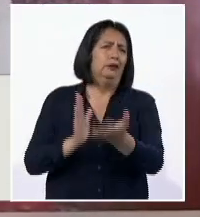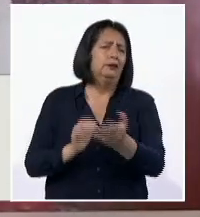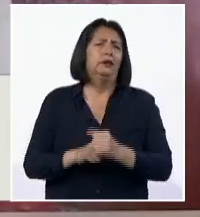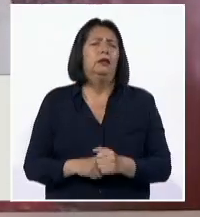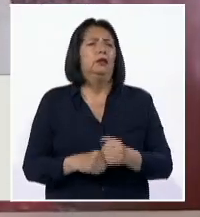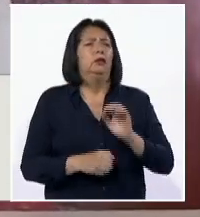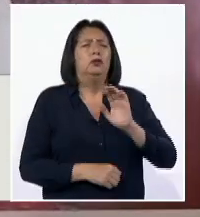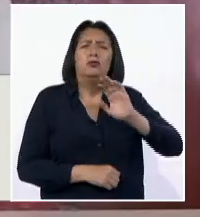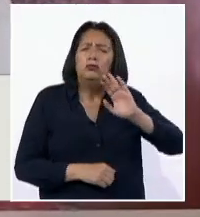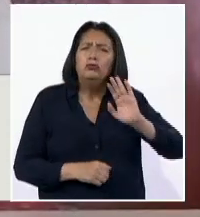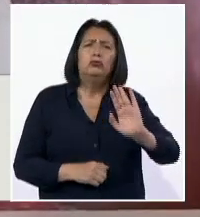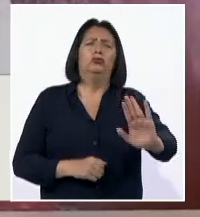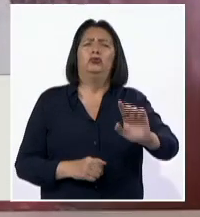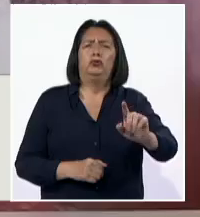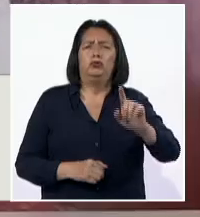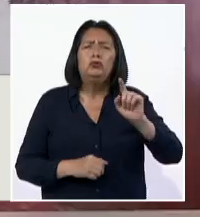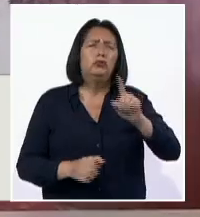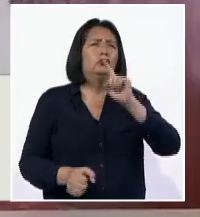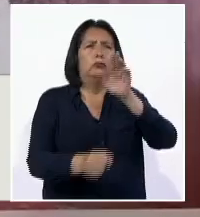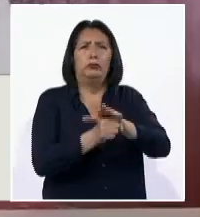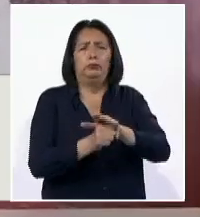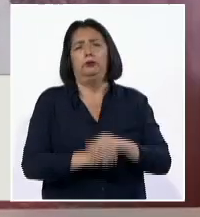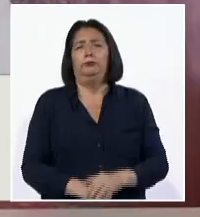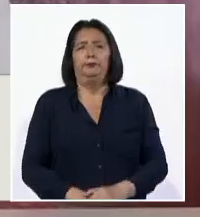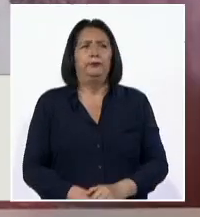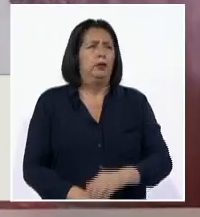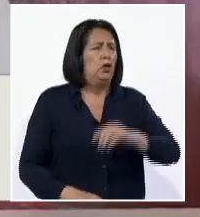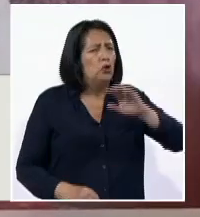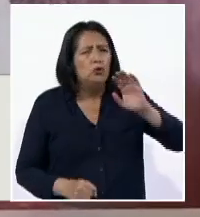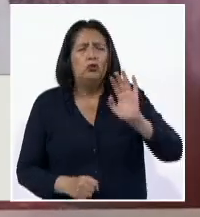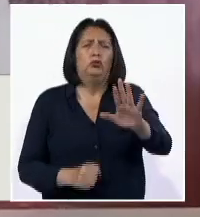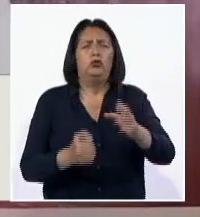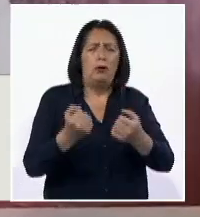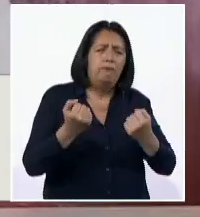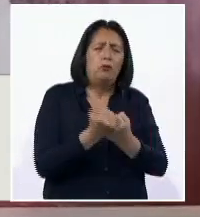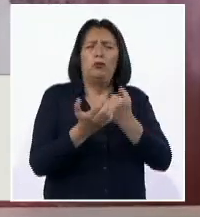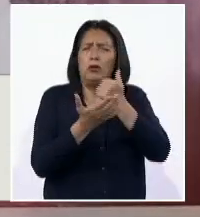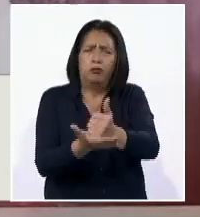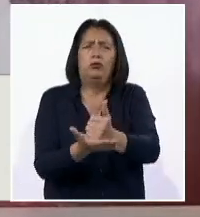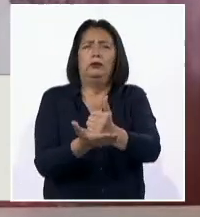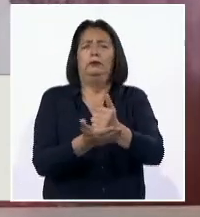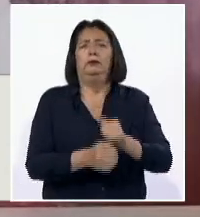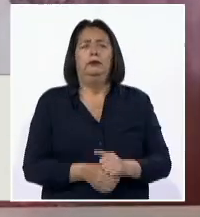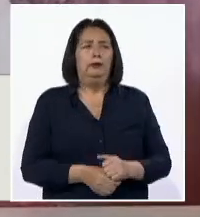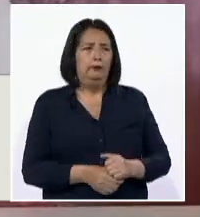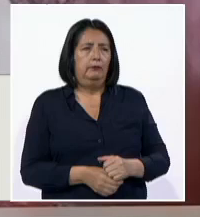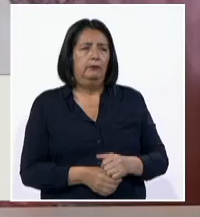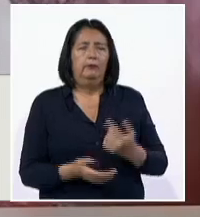que con su compromiso, que con su solidaridad para